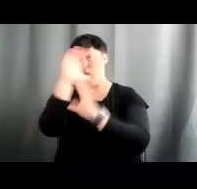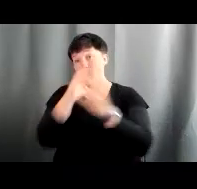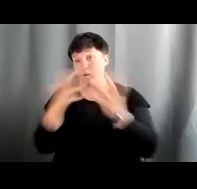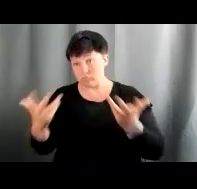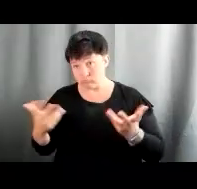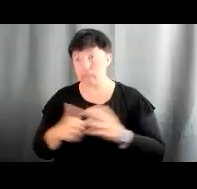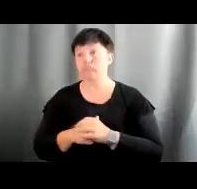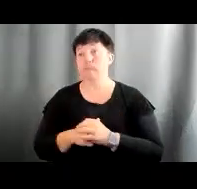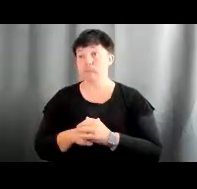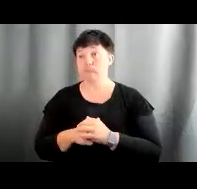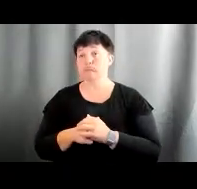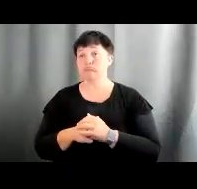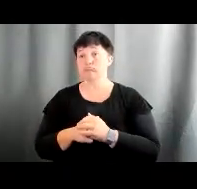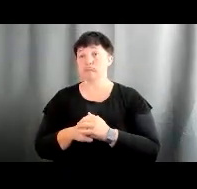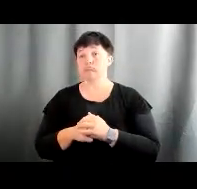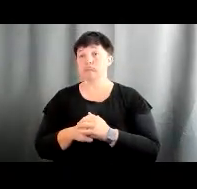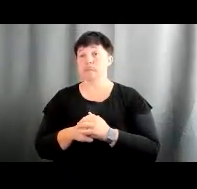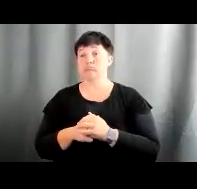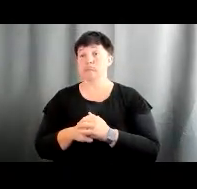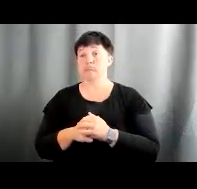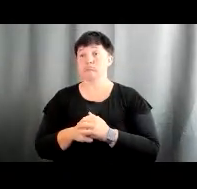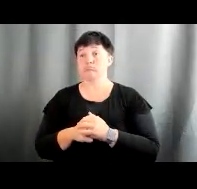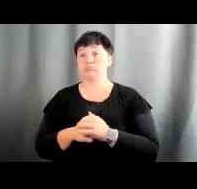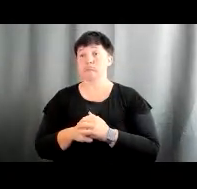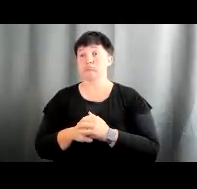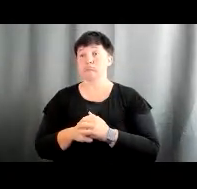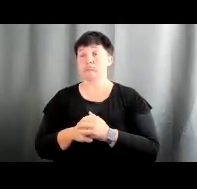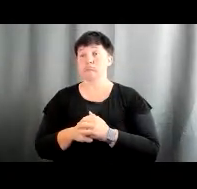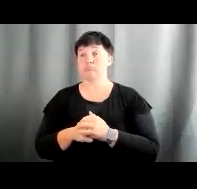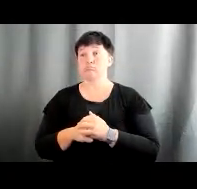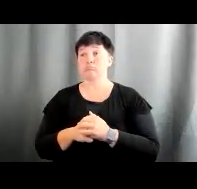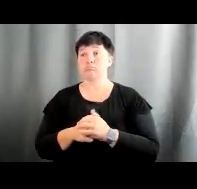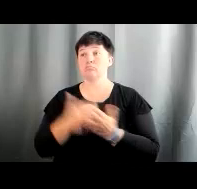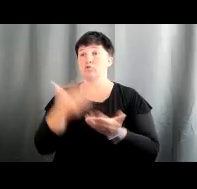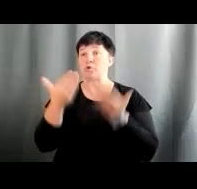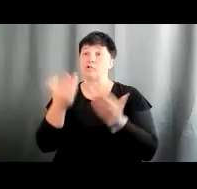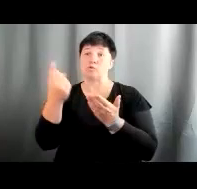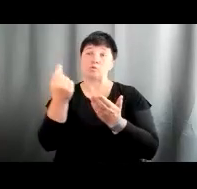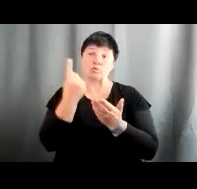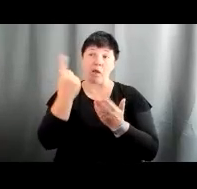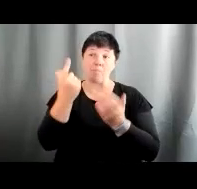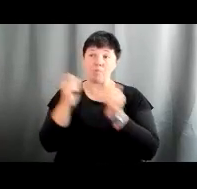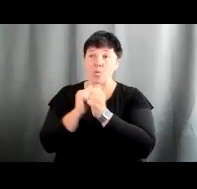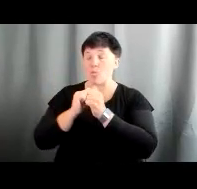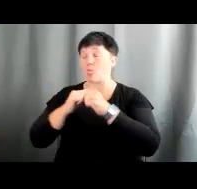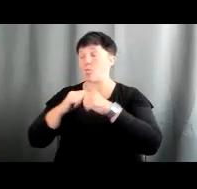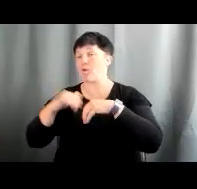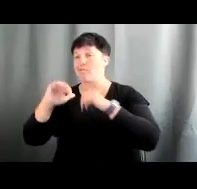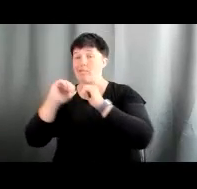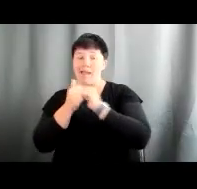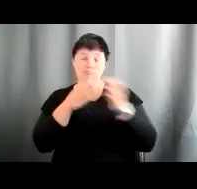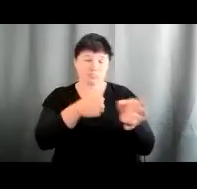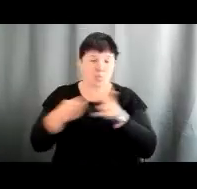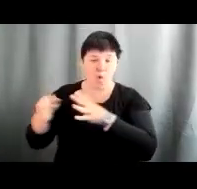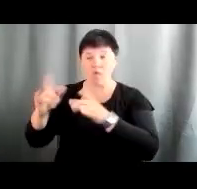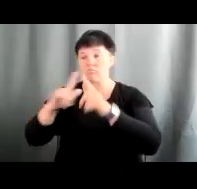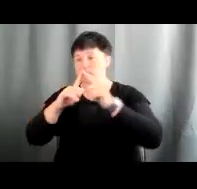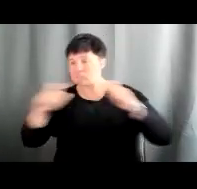opera la infraestructura energética con base en la verdad fundamental de los datos nativos.